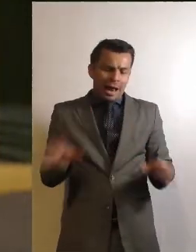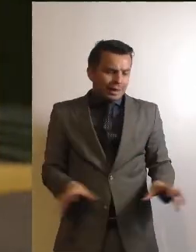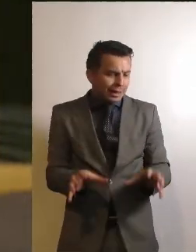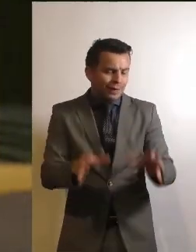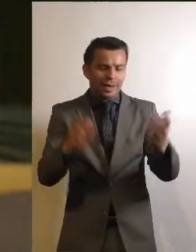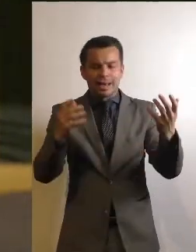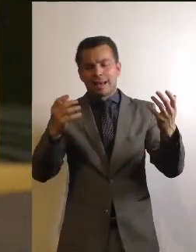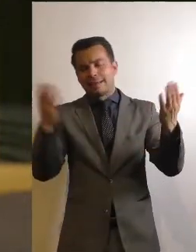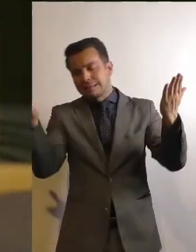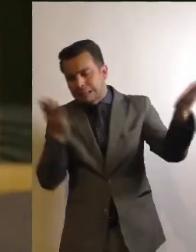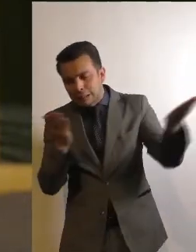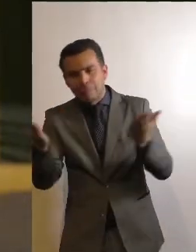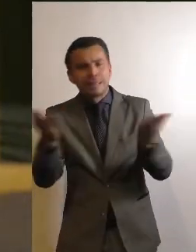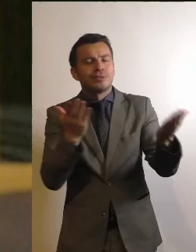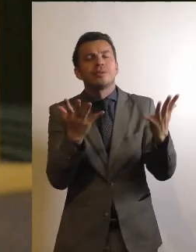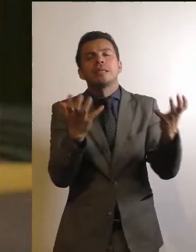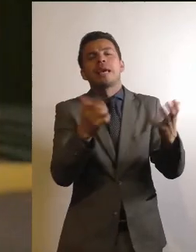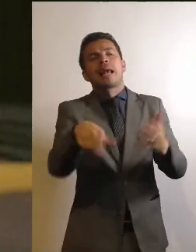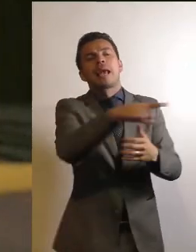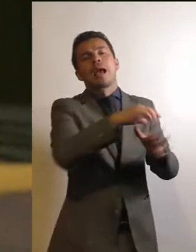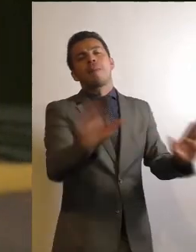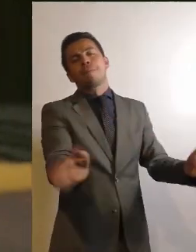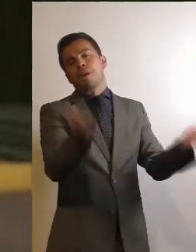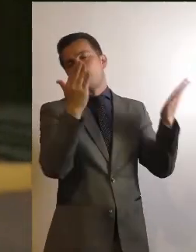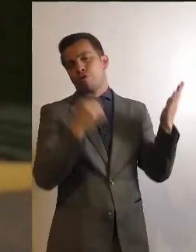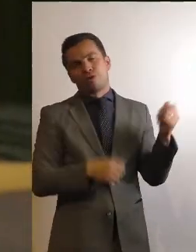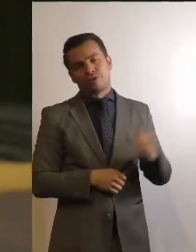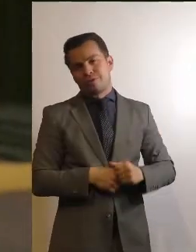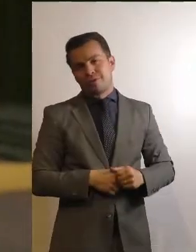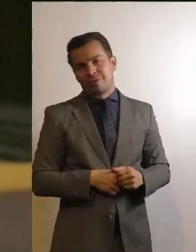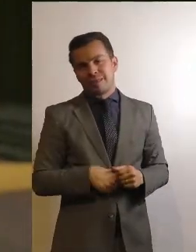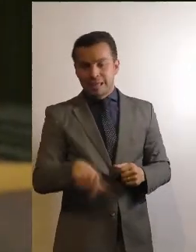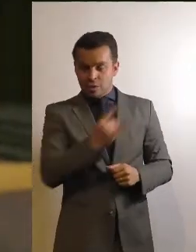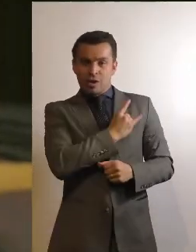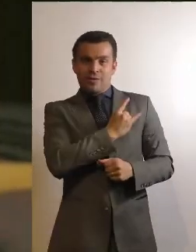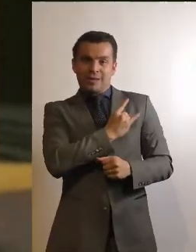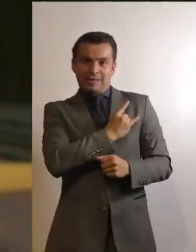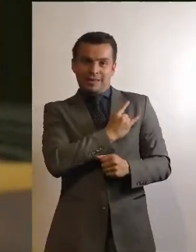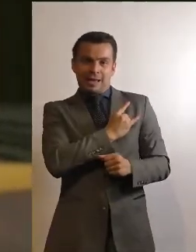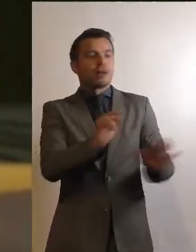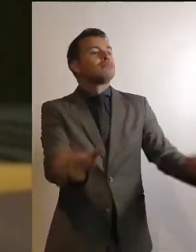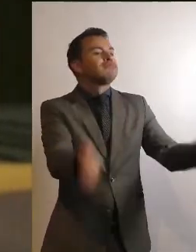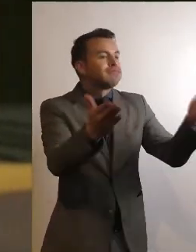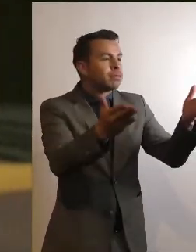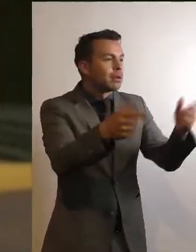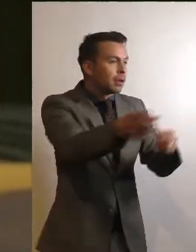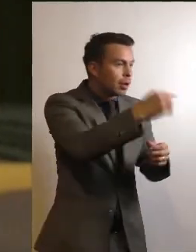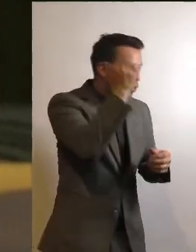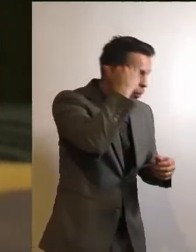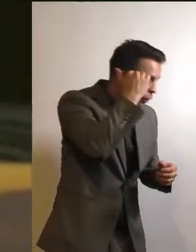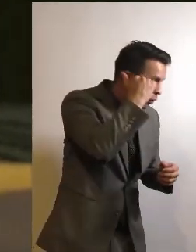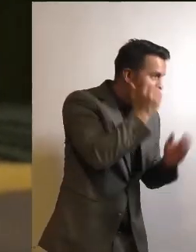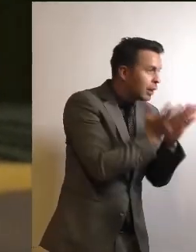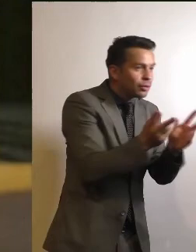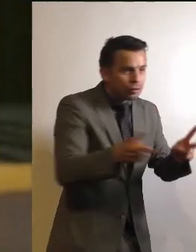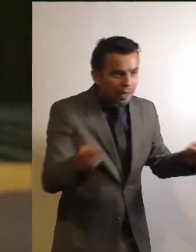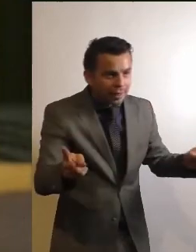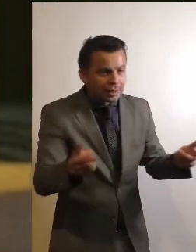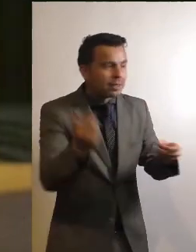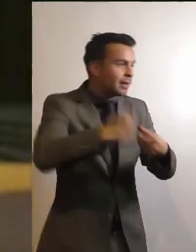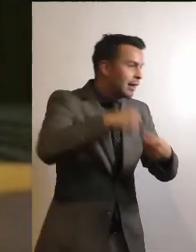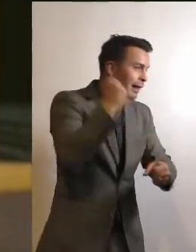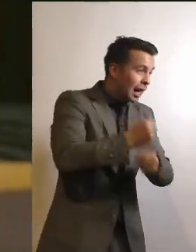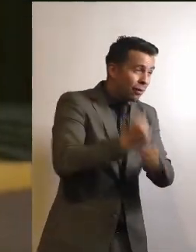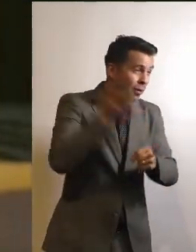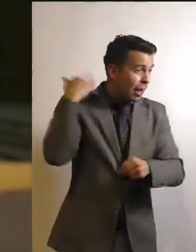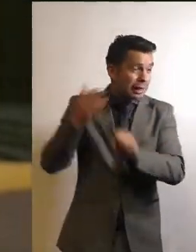ese estado de bienestar que hiciera un poco más amable vivir como docentes, como estudiantes, como trabajadores, esa época de pandemia